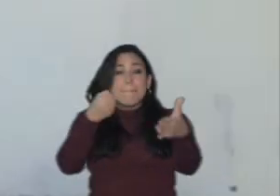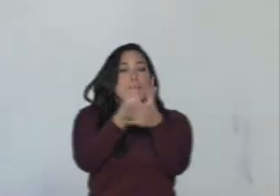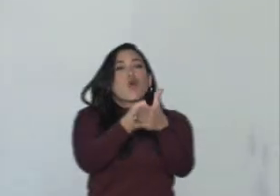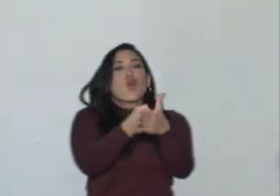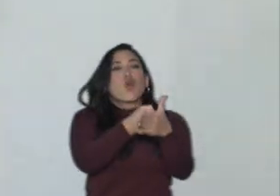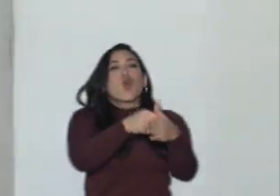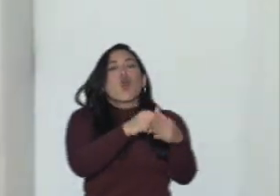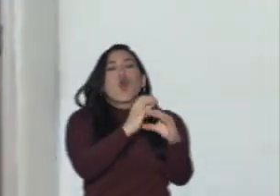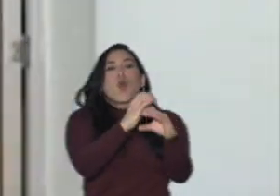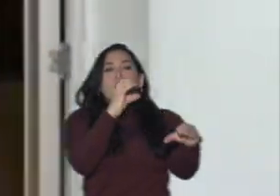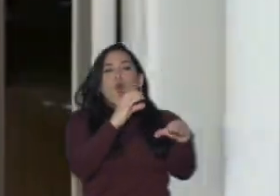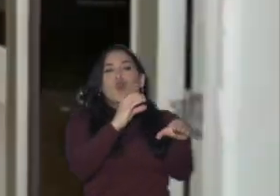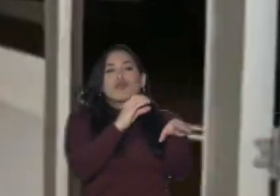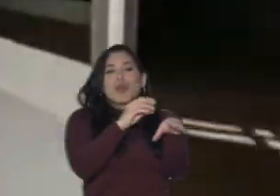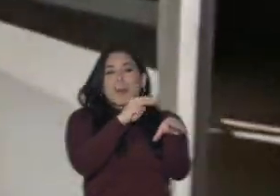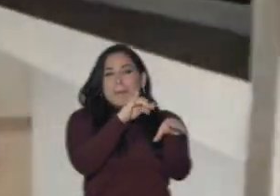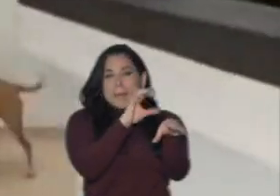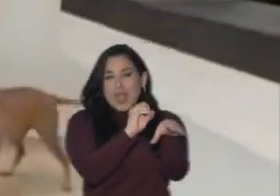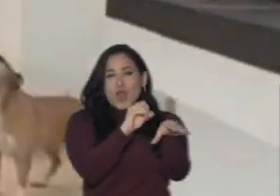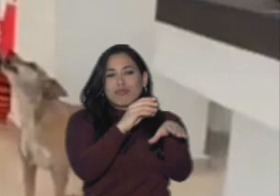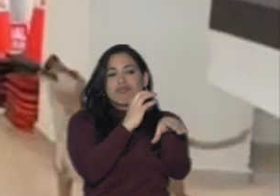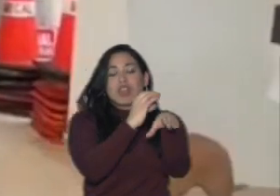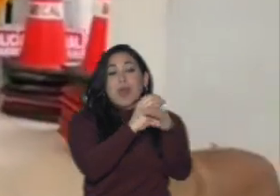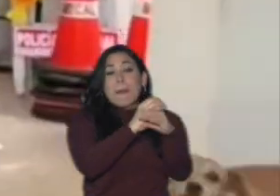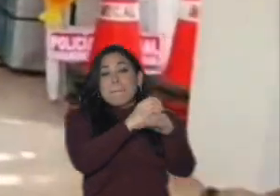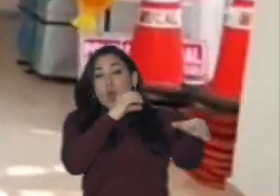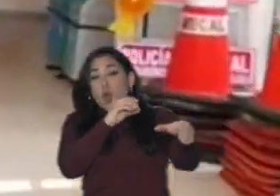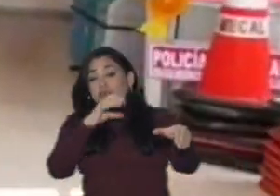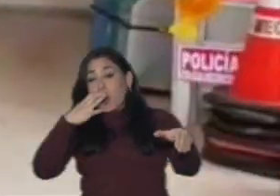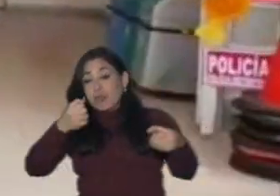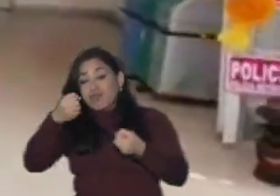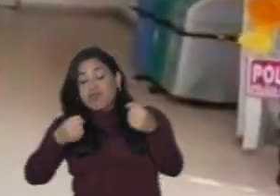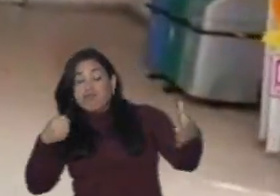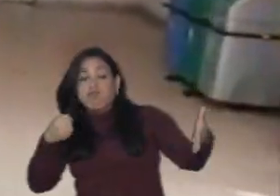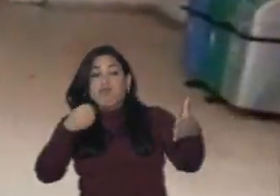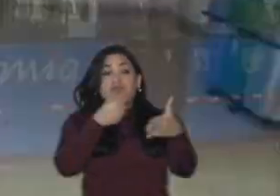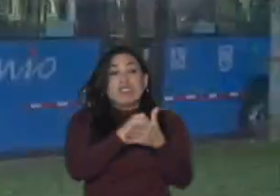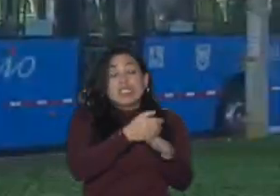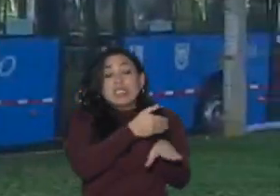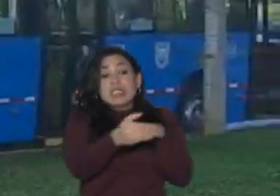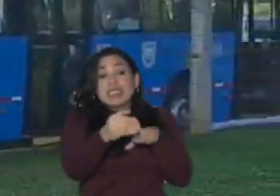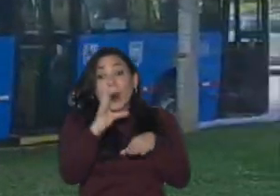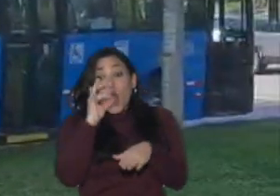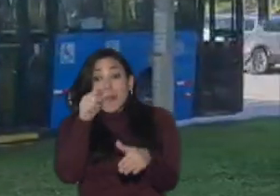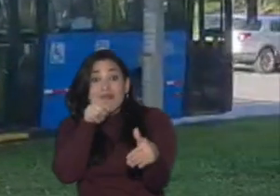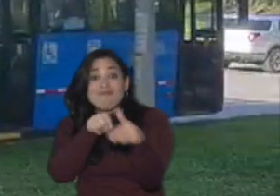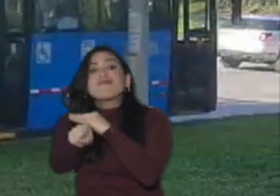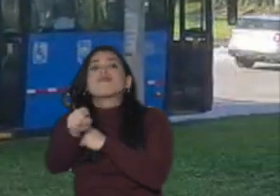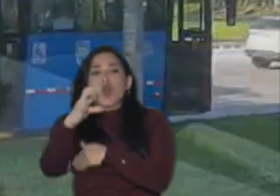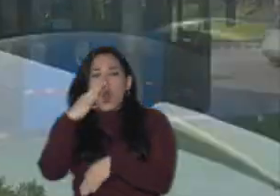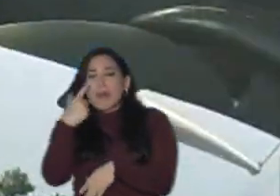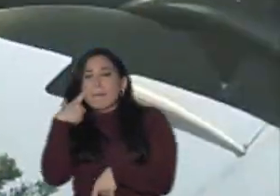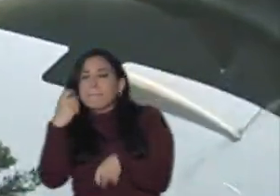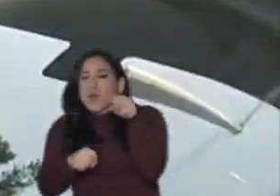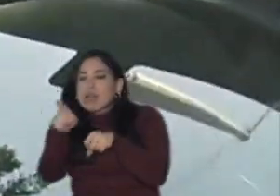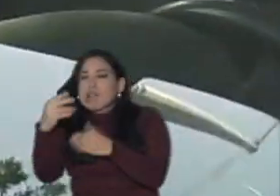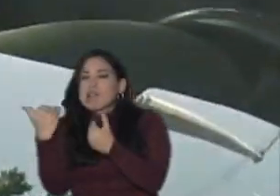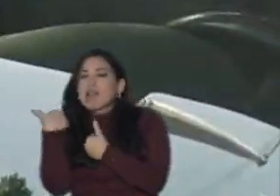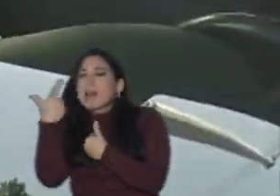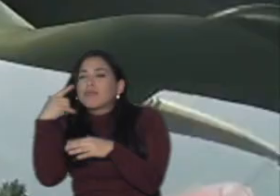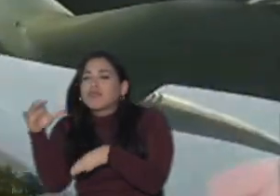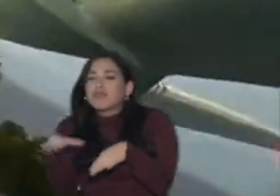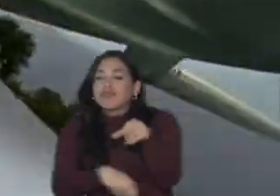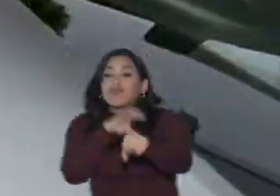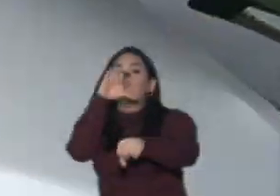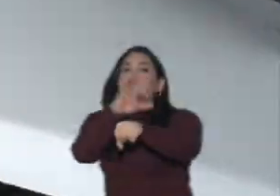contra un bus del sistema de transporte masivo MIO. Minutos después, la Policía Metropolitana logró capturar al presunto responsable y en